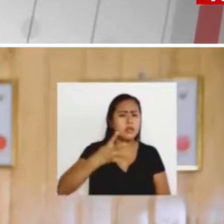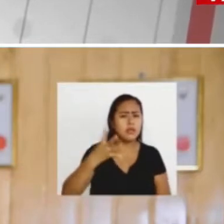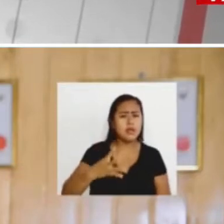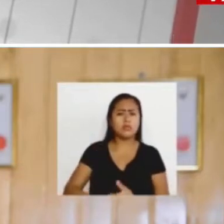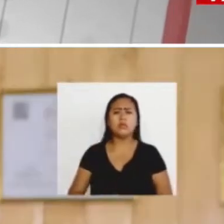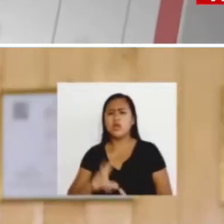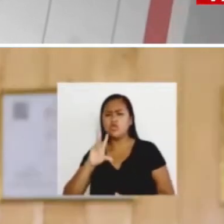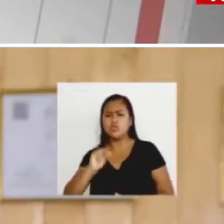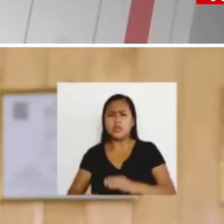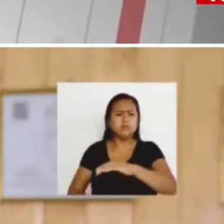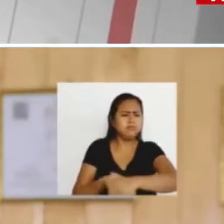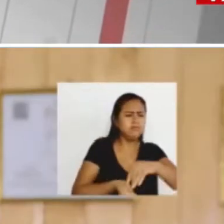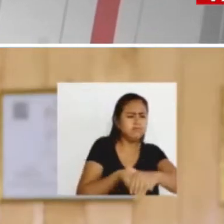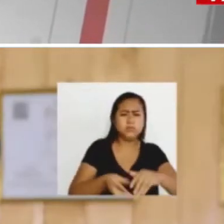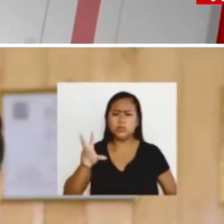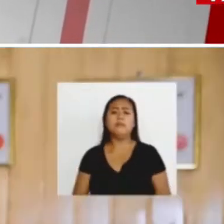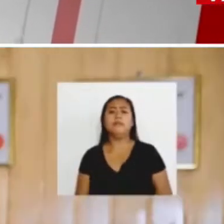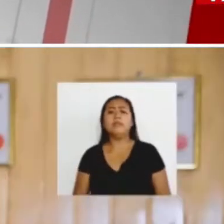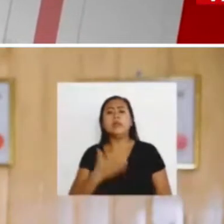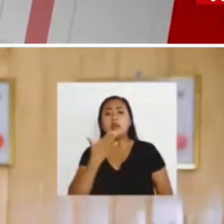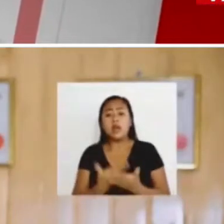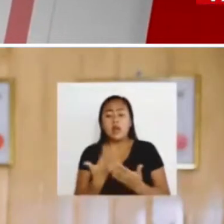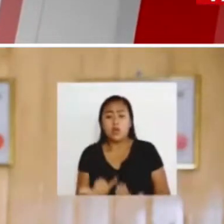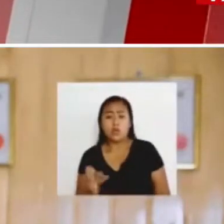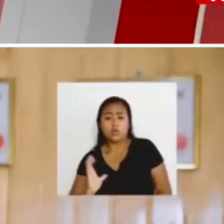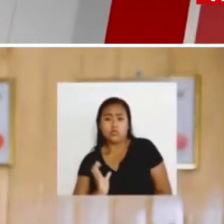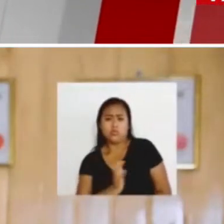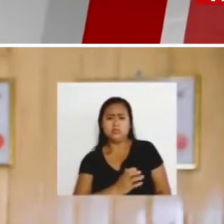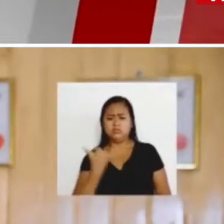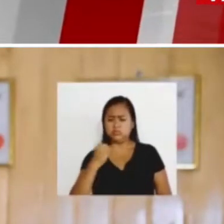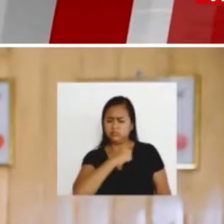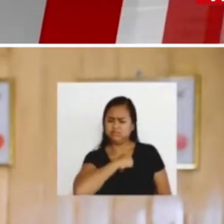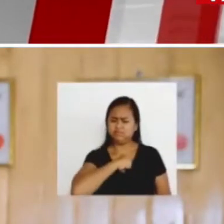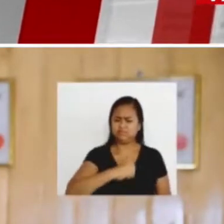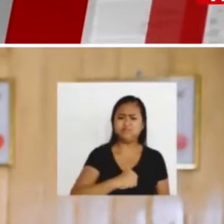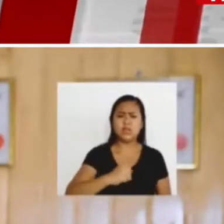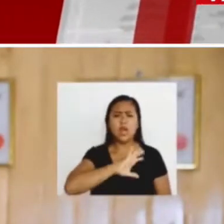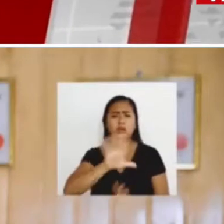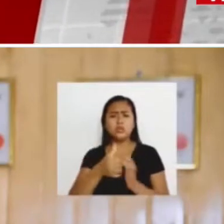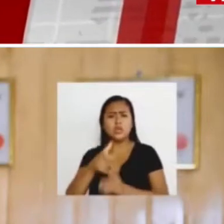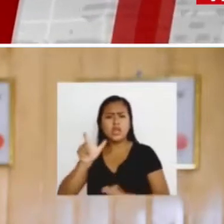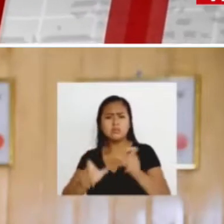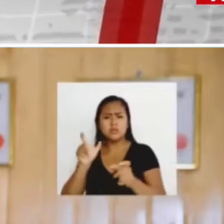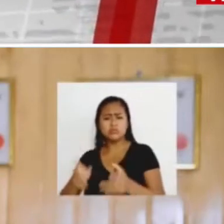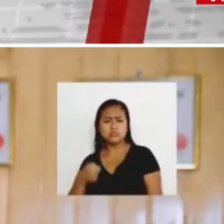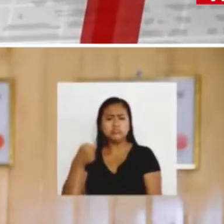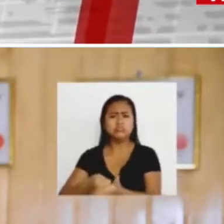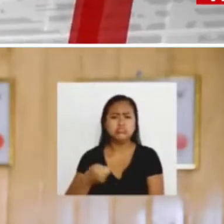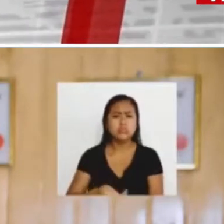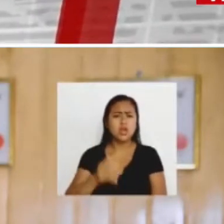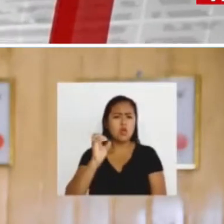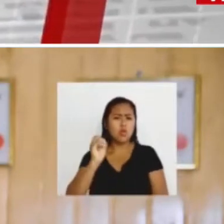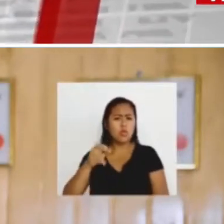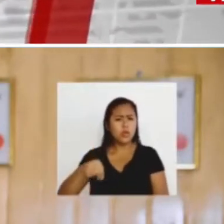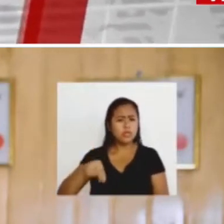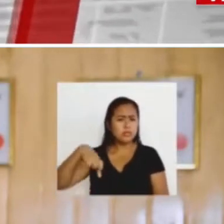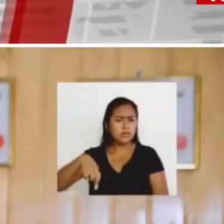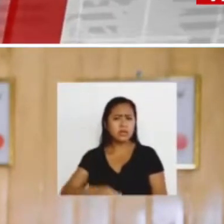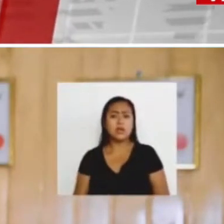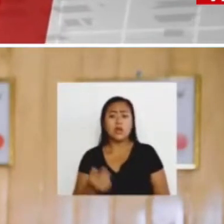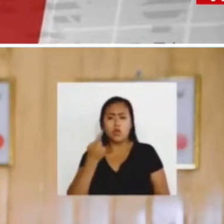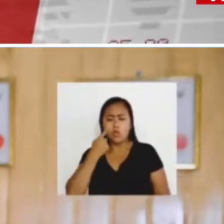terrenos también que aprovechando la condición de esa ley de desplazar el terrorismo, mucha gente se adjudicó indebidamente. Yo creo